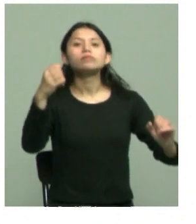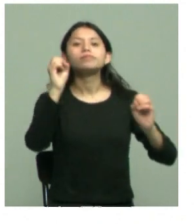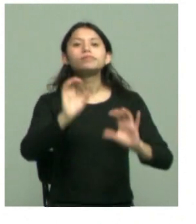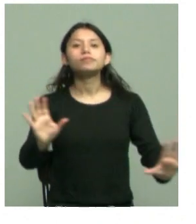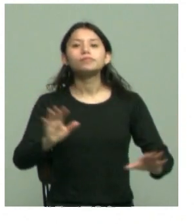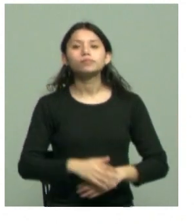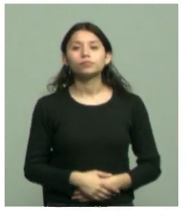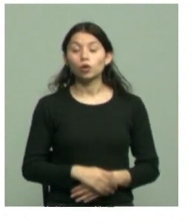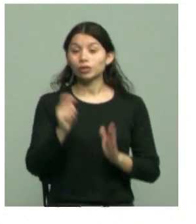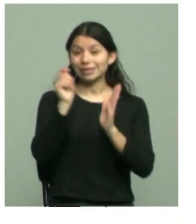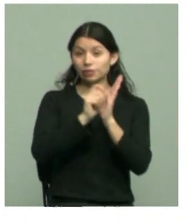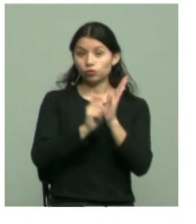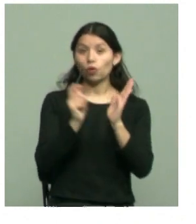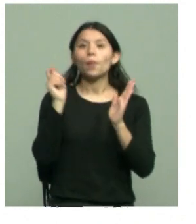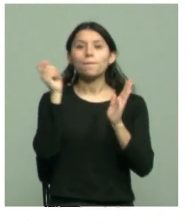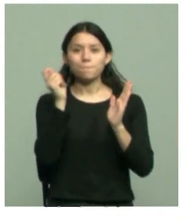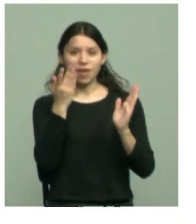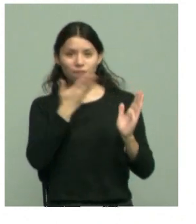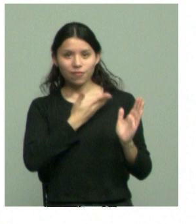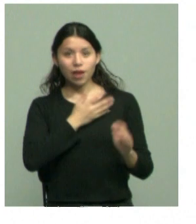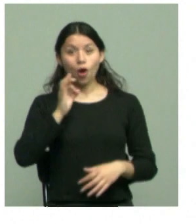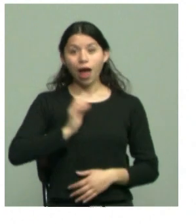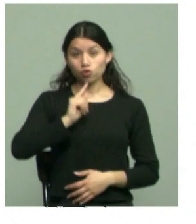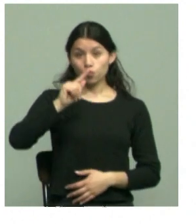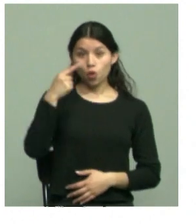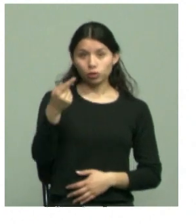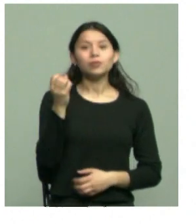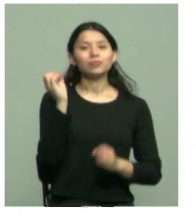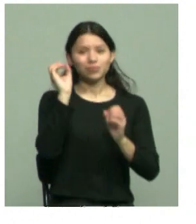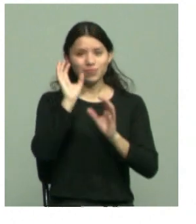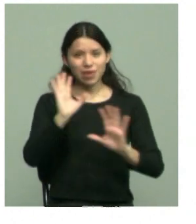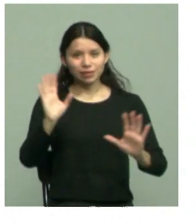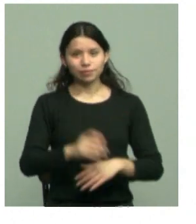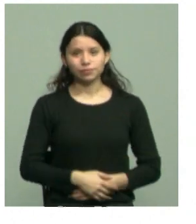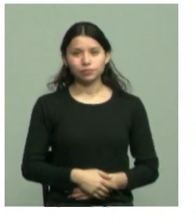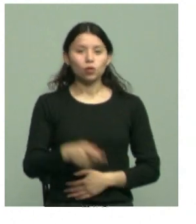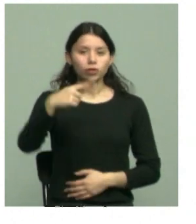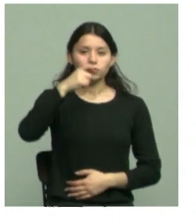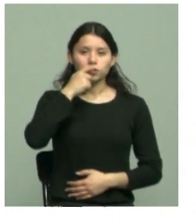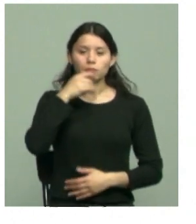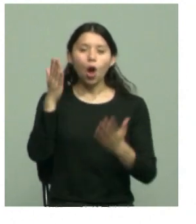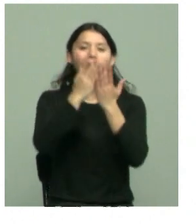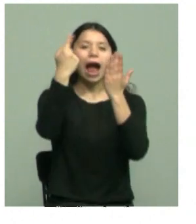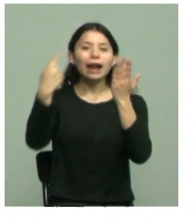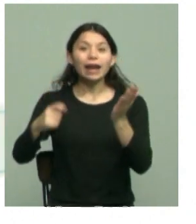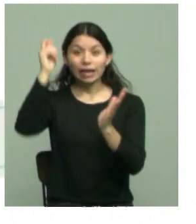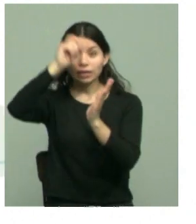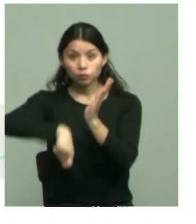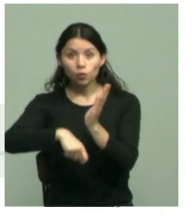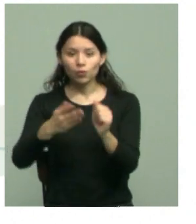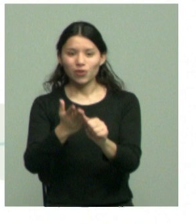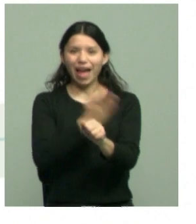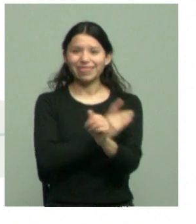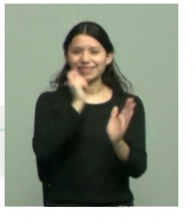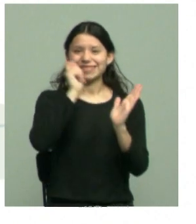va a realizar en febrero del año que viene, cuando se haga la reinscripción anual y por materias. Ya en marzo del 2025 ya